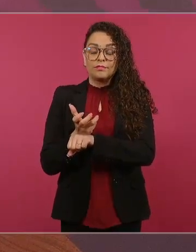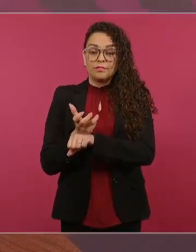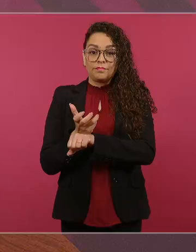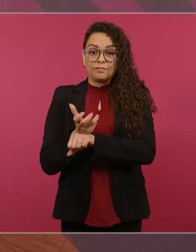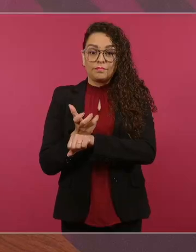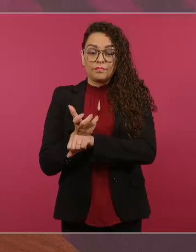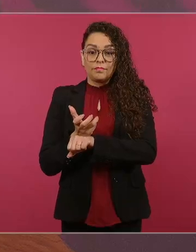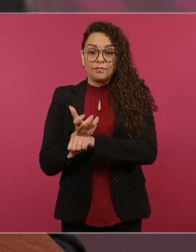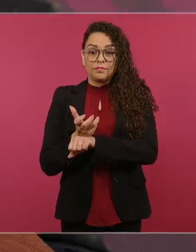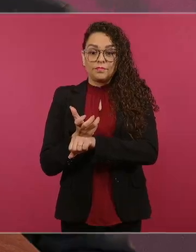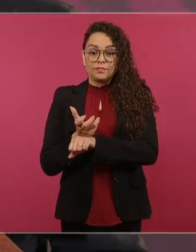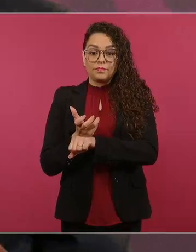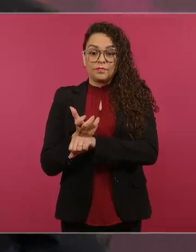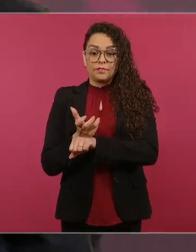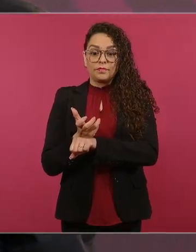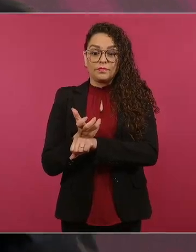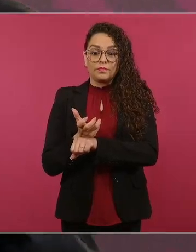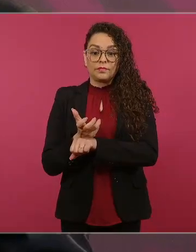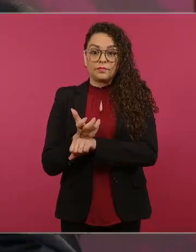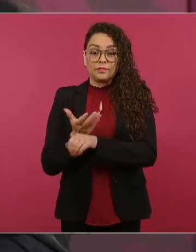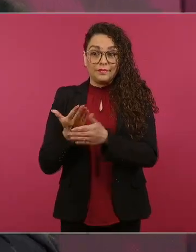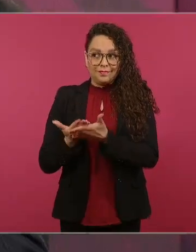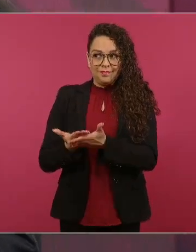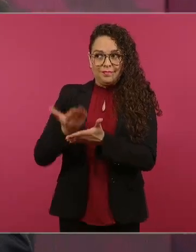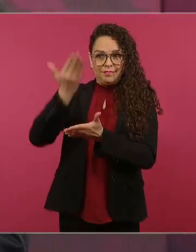En ese entonces,